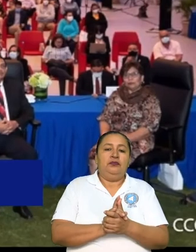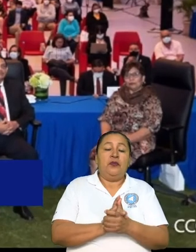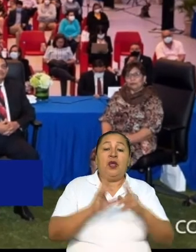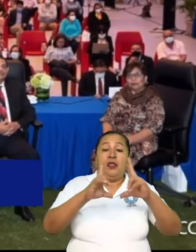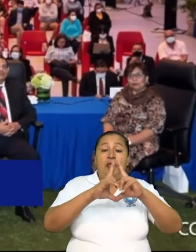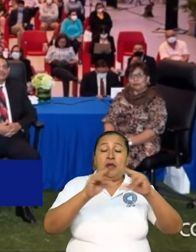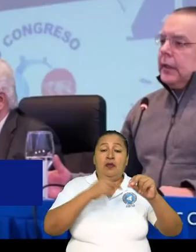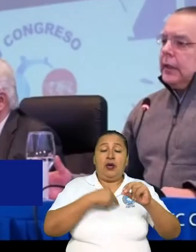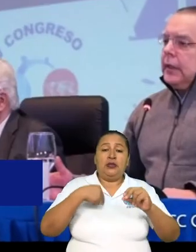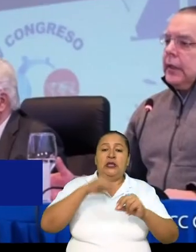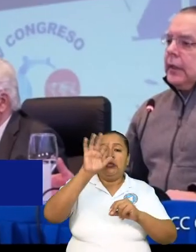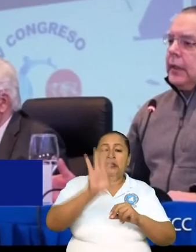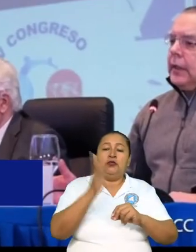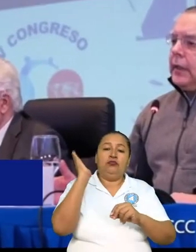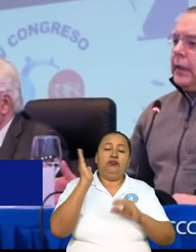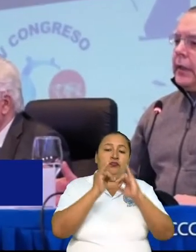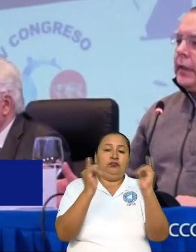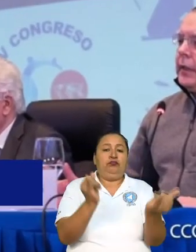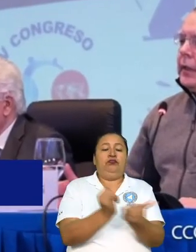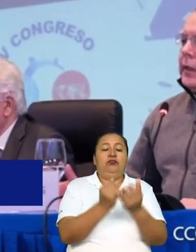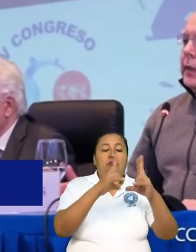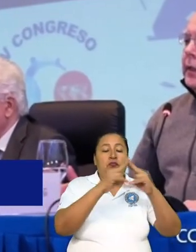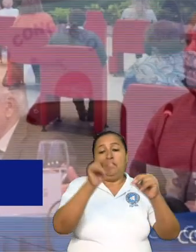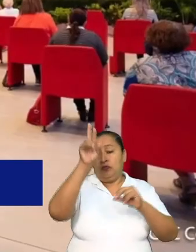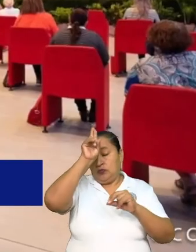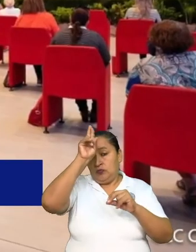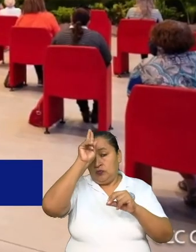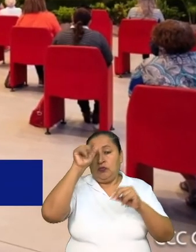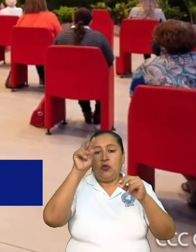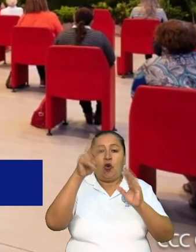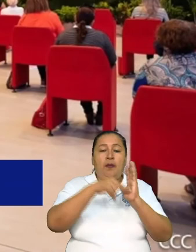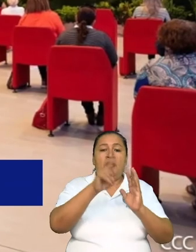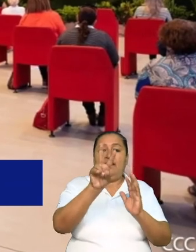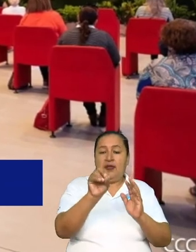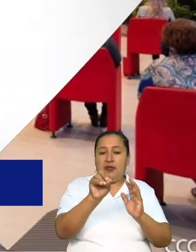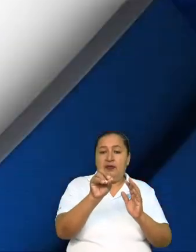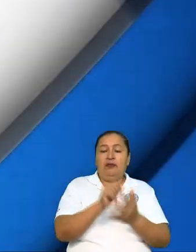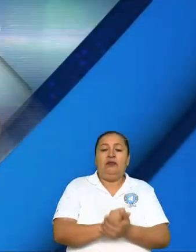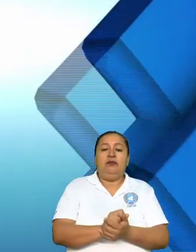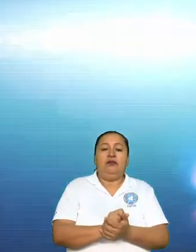Nicaragua desarrolla el 5º Congreso Internacional Nicaragua-Rusia 2020.